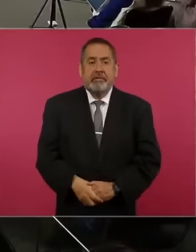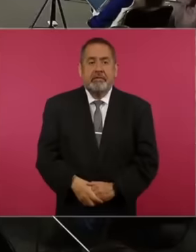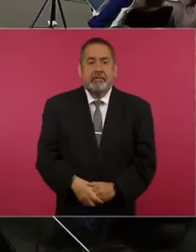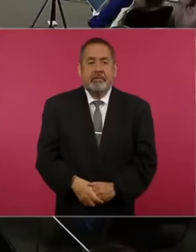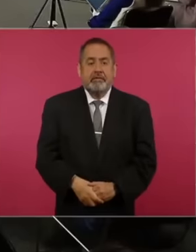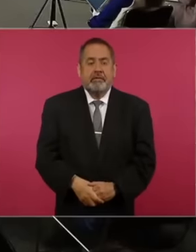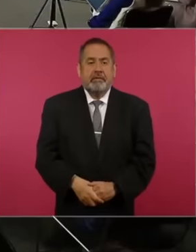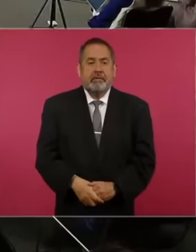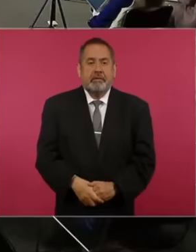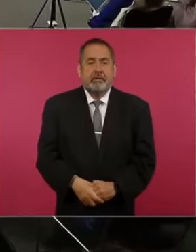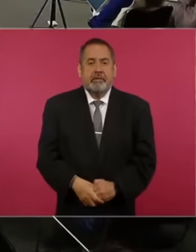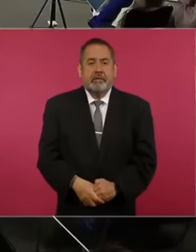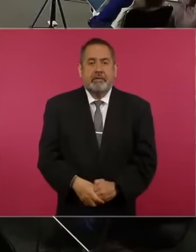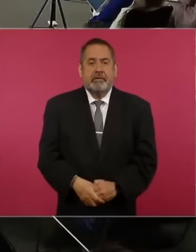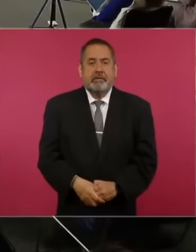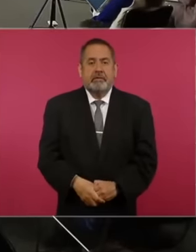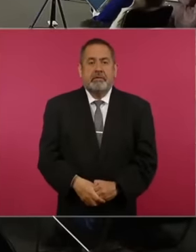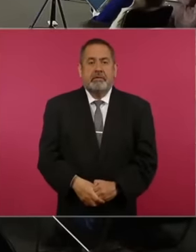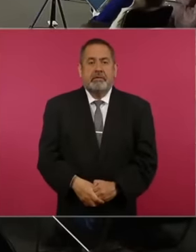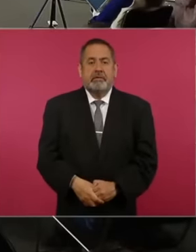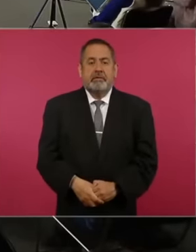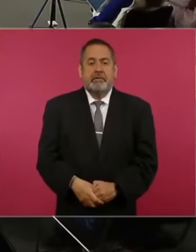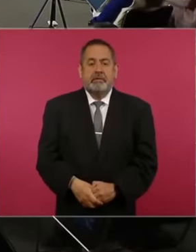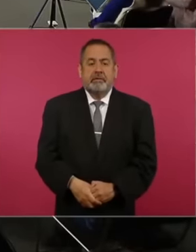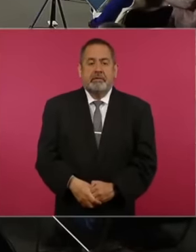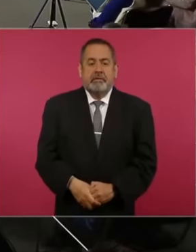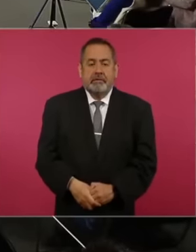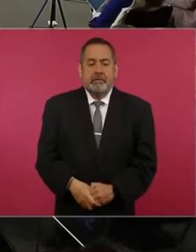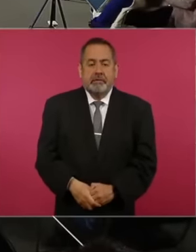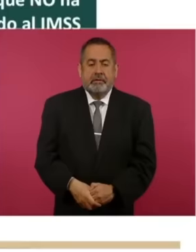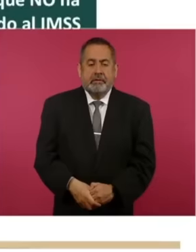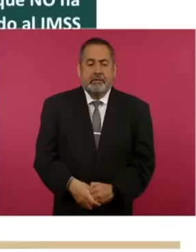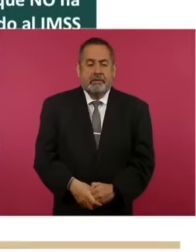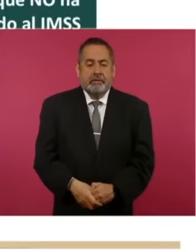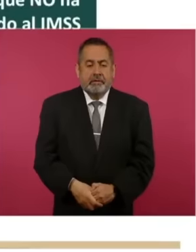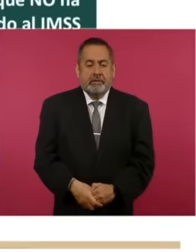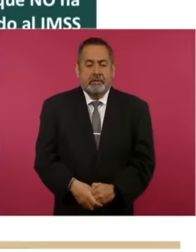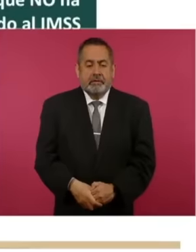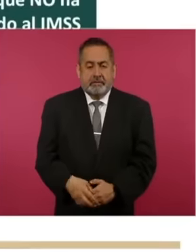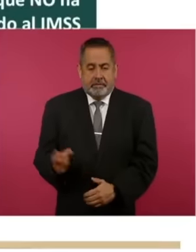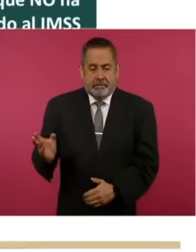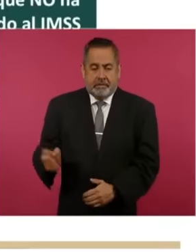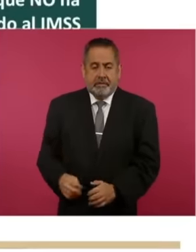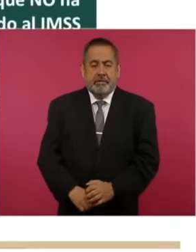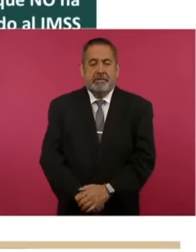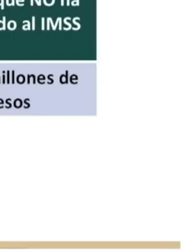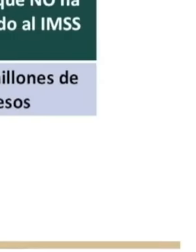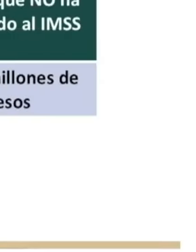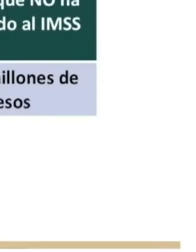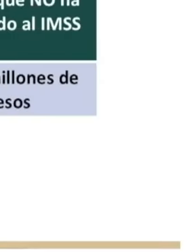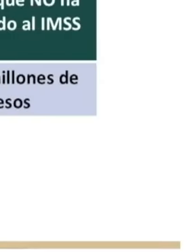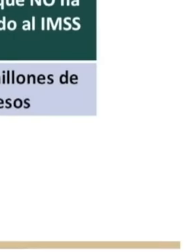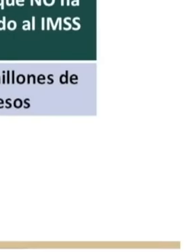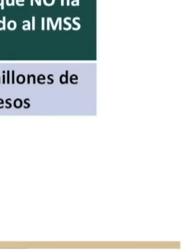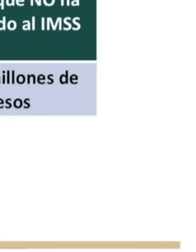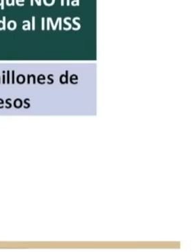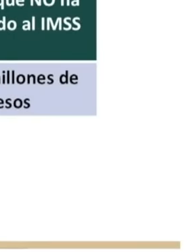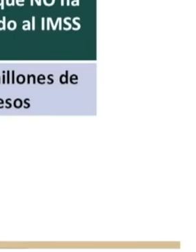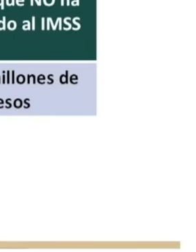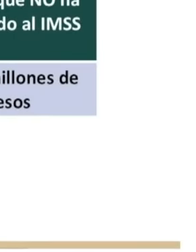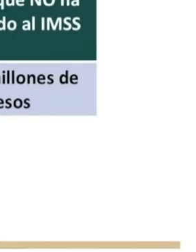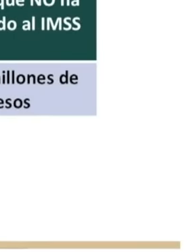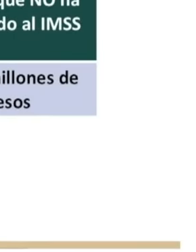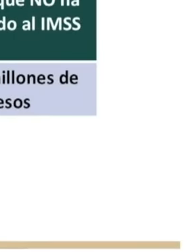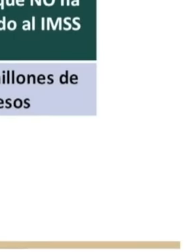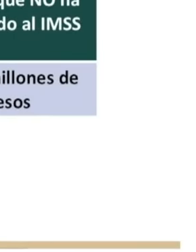¿Cuál sería la fecha que ellos tendrían que entregar estos recursos? La fecha. los términos. Ya se tendría que estar